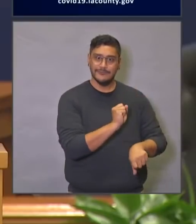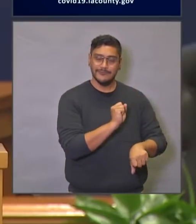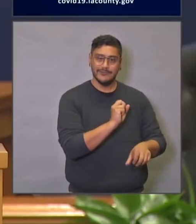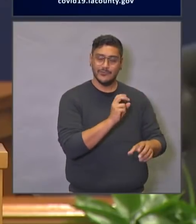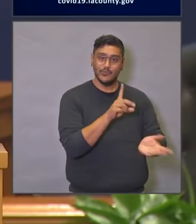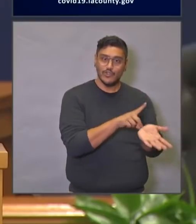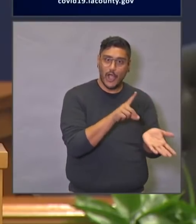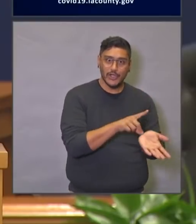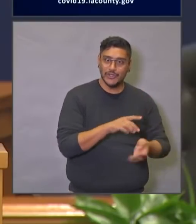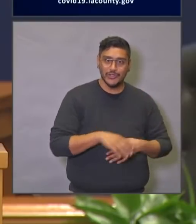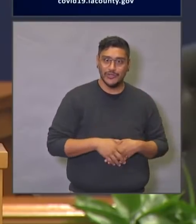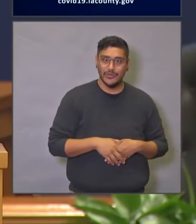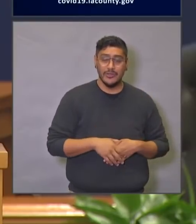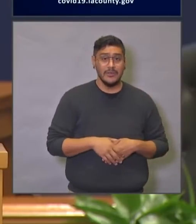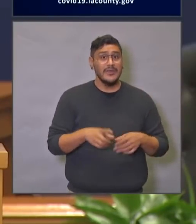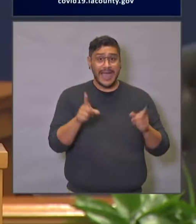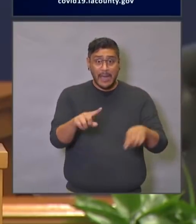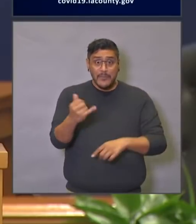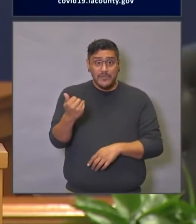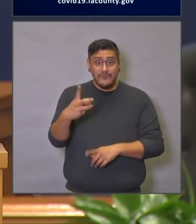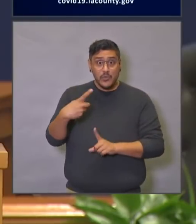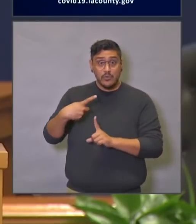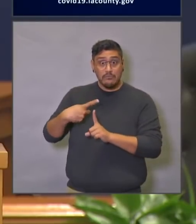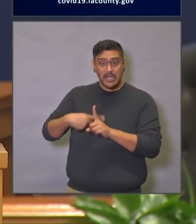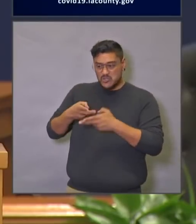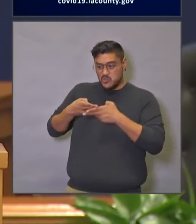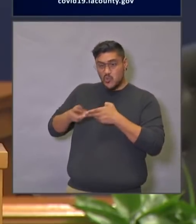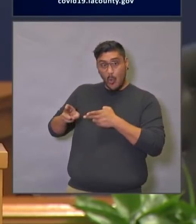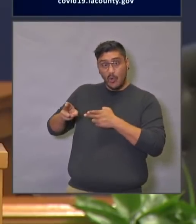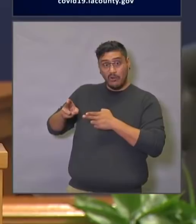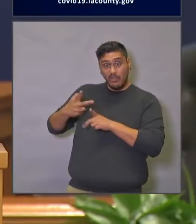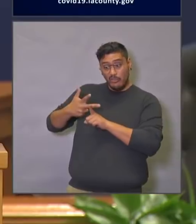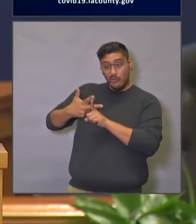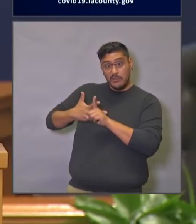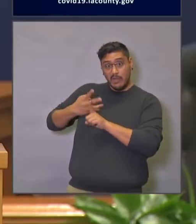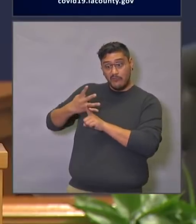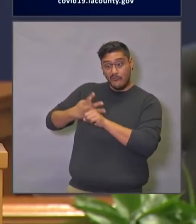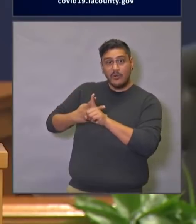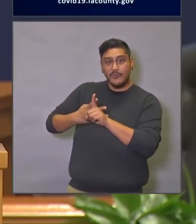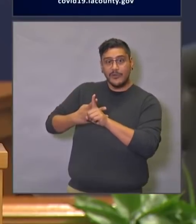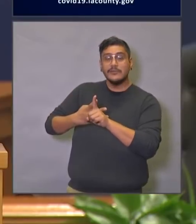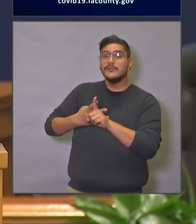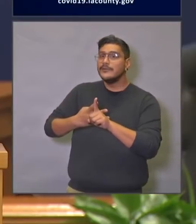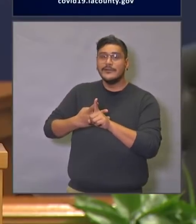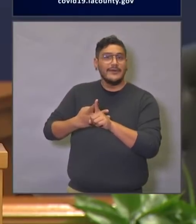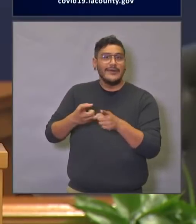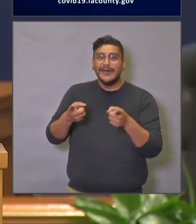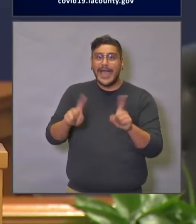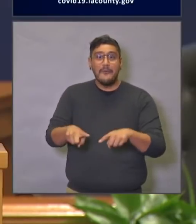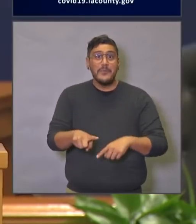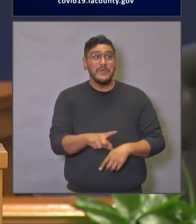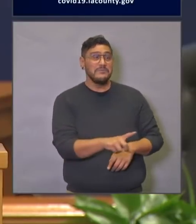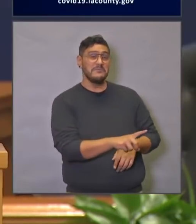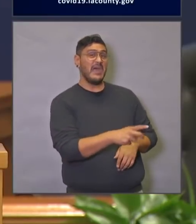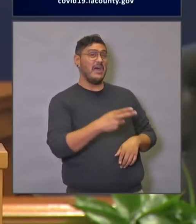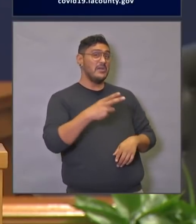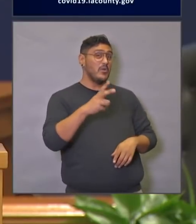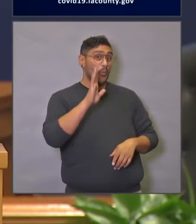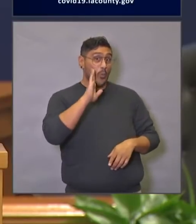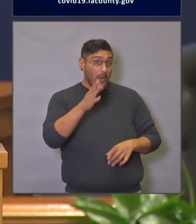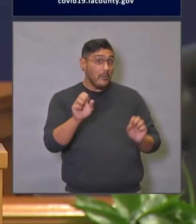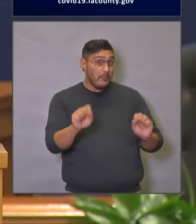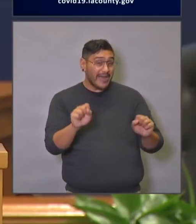unos meses, COVID-19 está ahora en camino de ser la segunda causa de muerte en el condado de Los